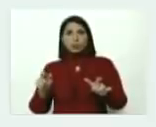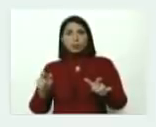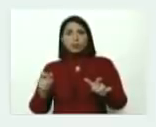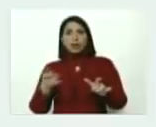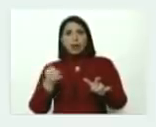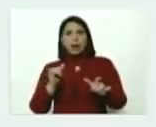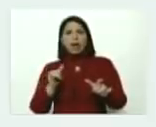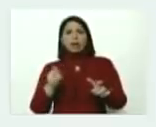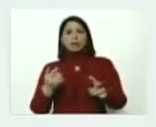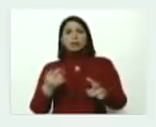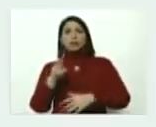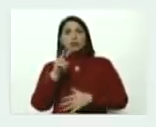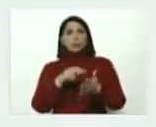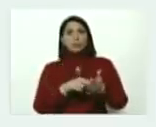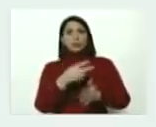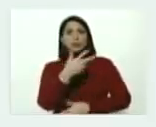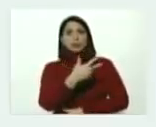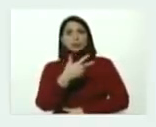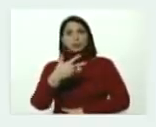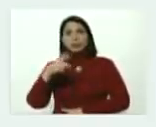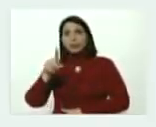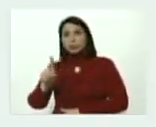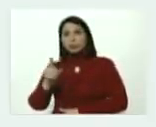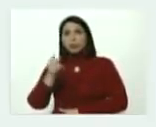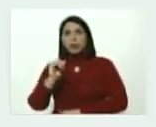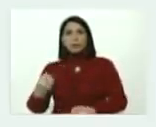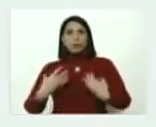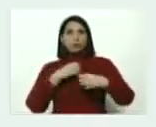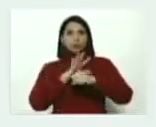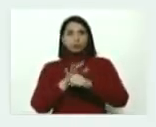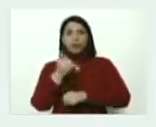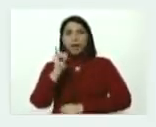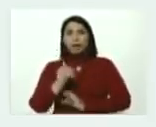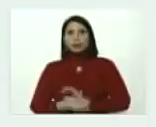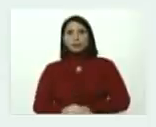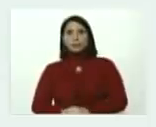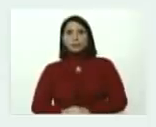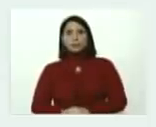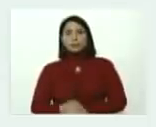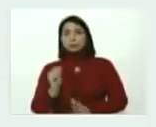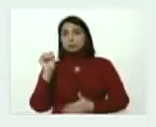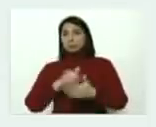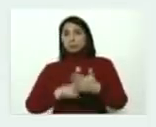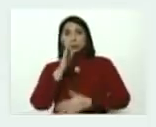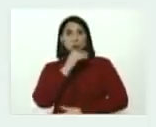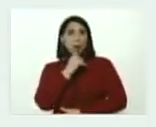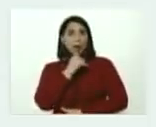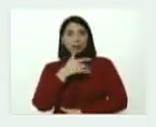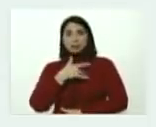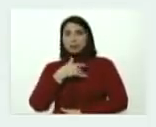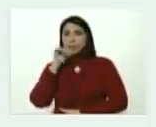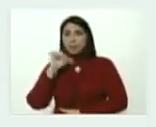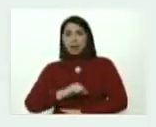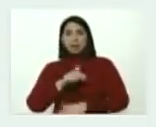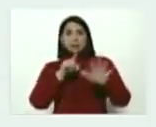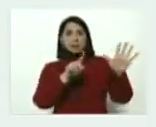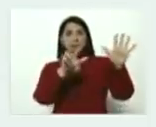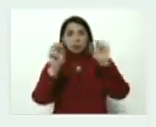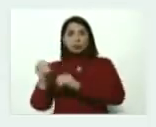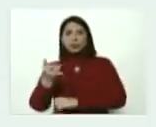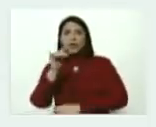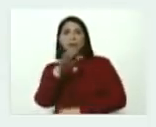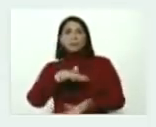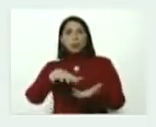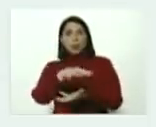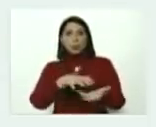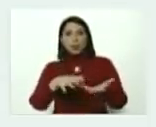activos, 2.331 se presentan sin síntomas, 380 presentan insuficiencia